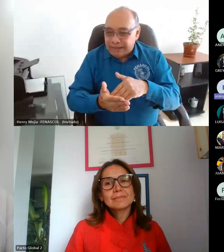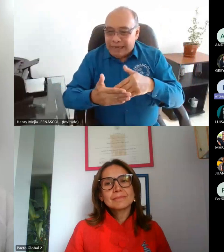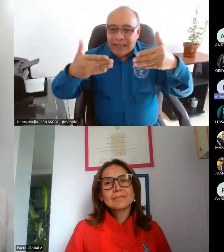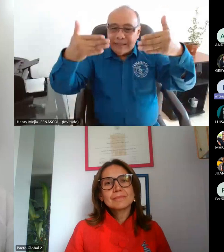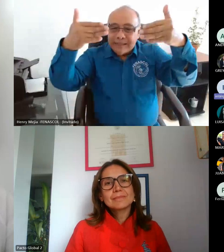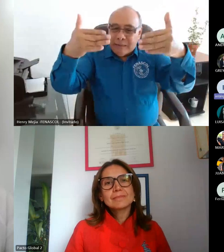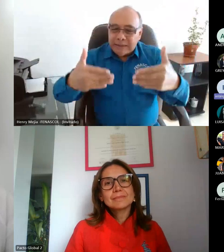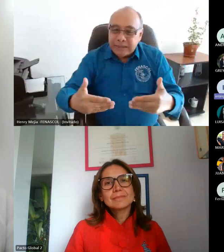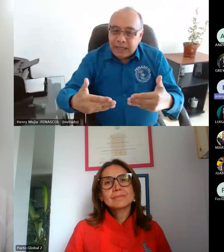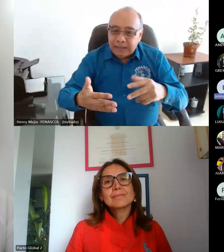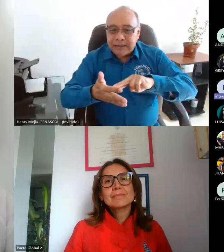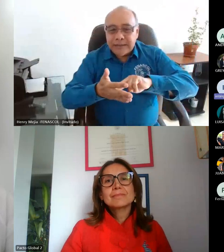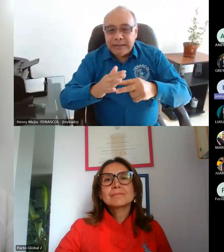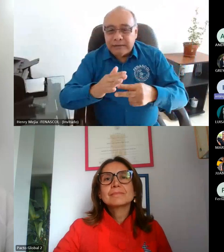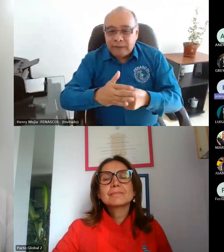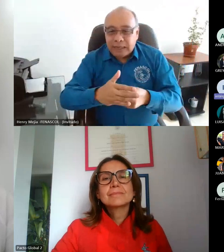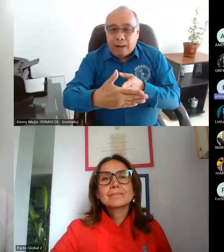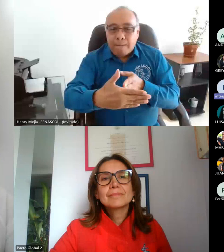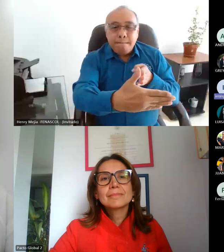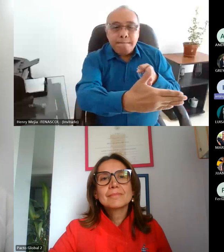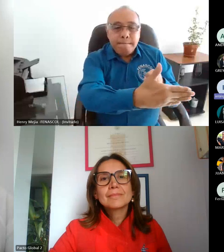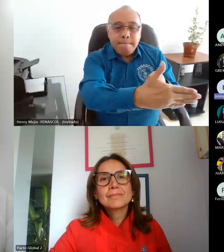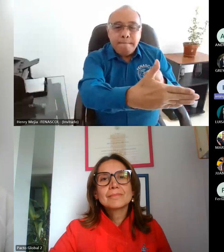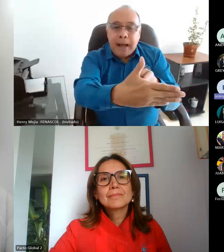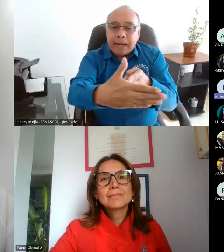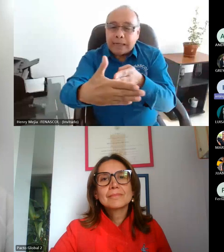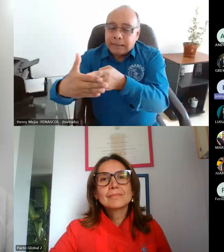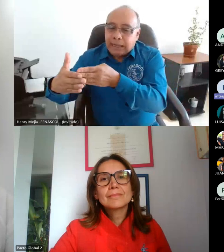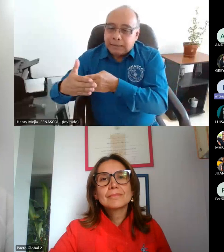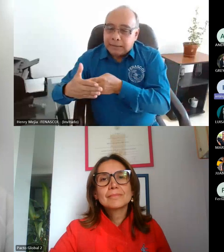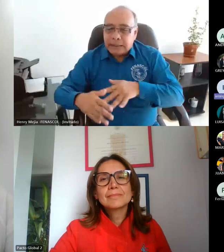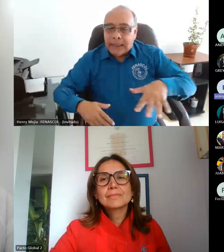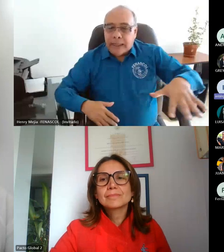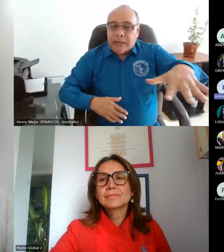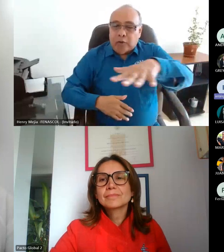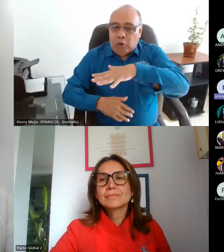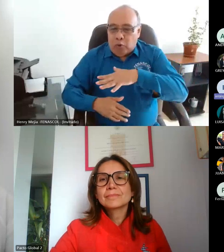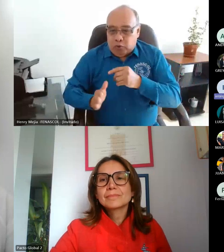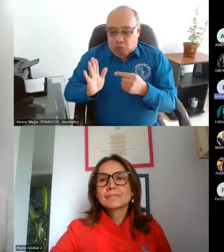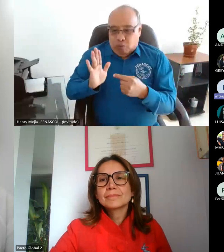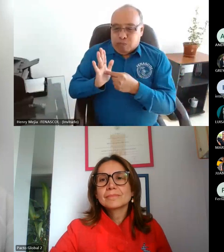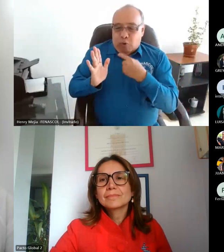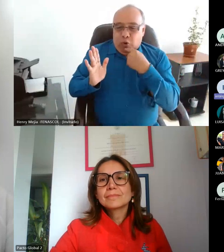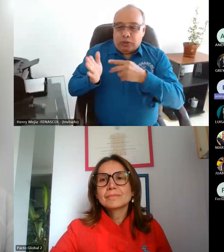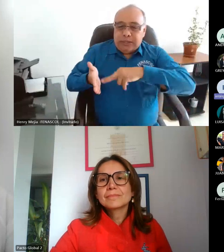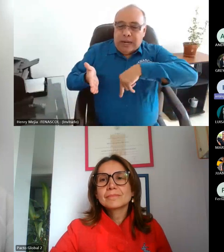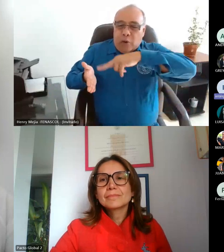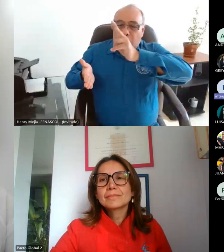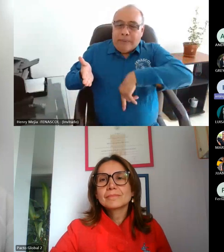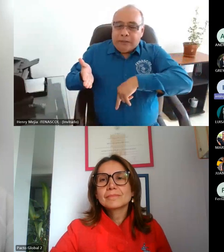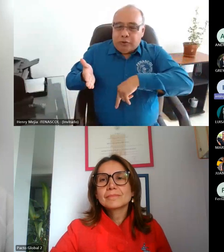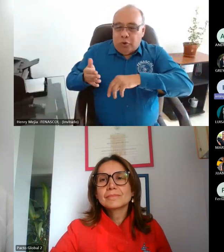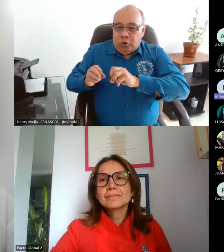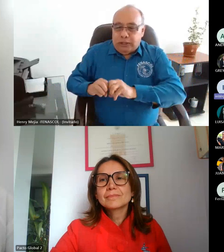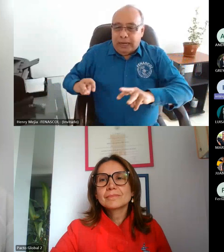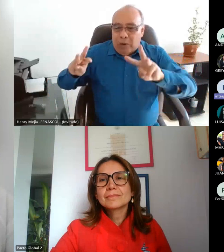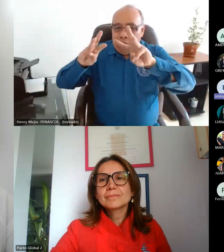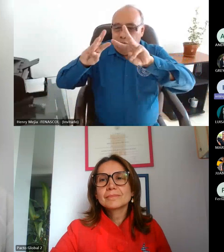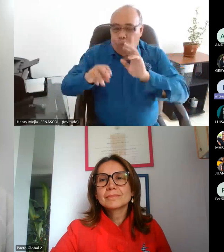que de la discapacidad sí recuerden la discapacidad no está en la